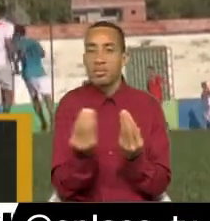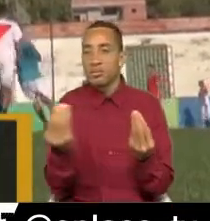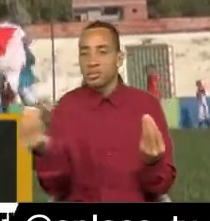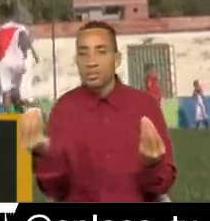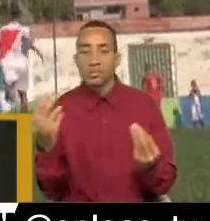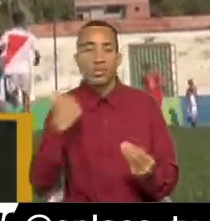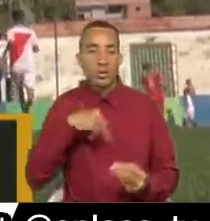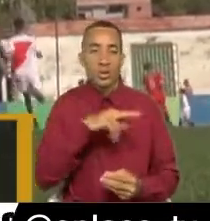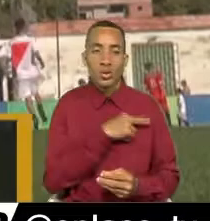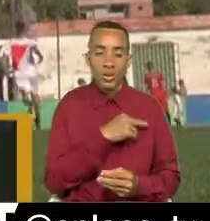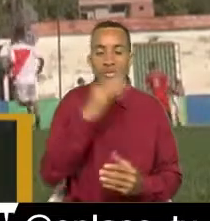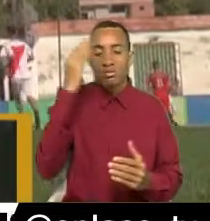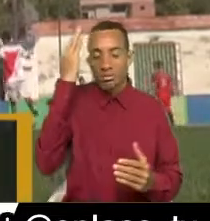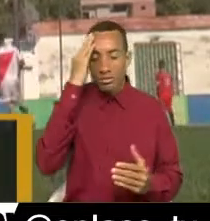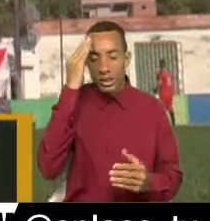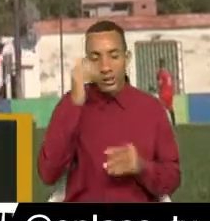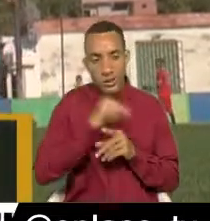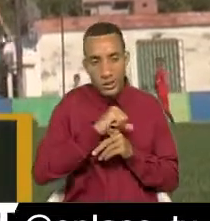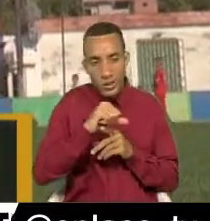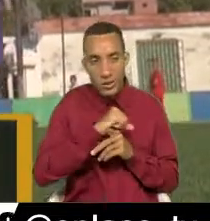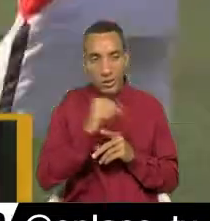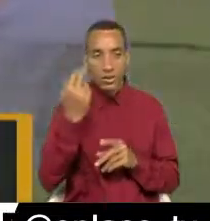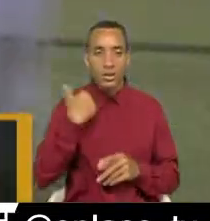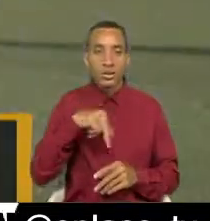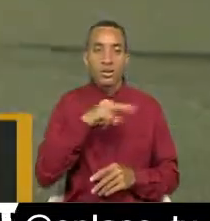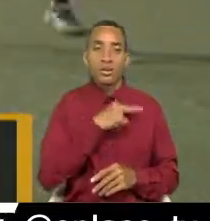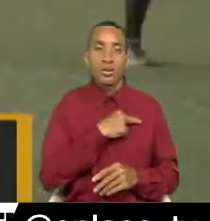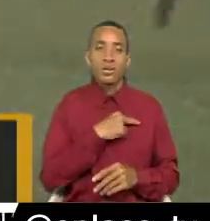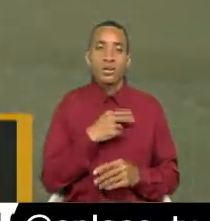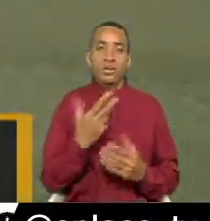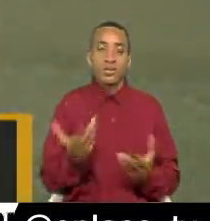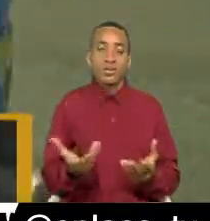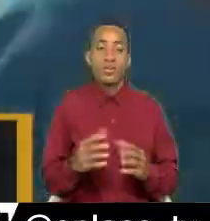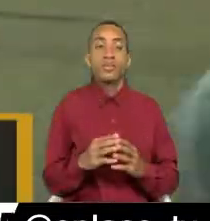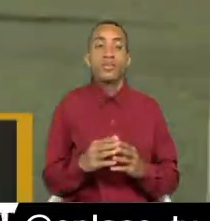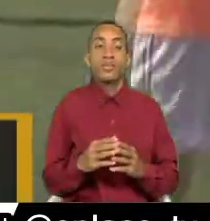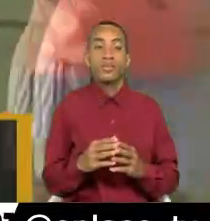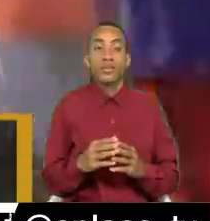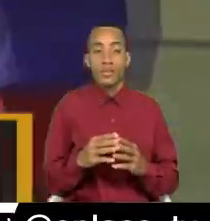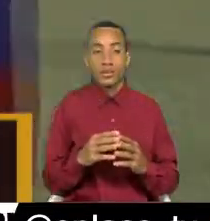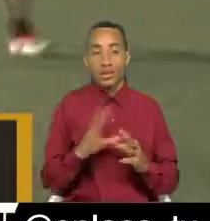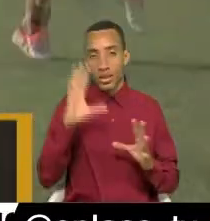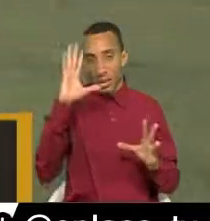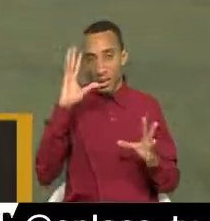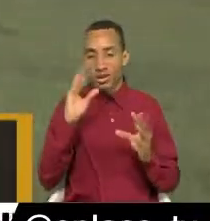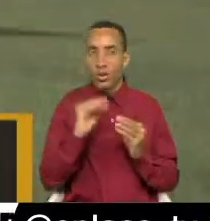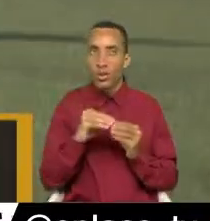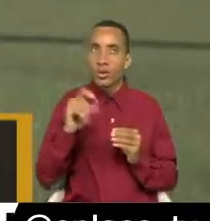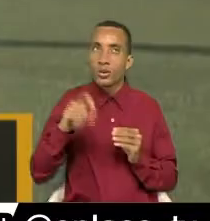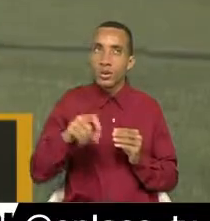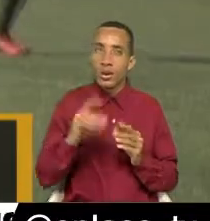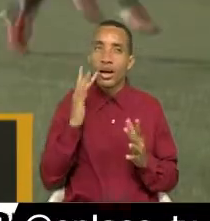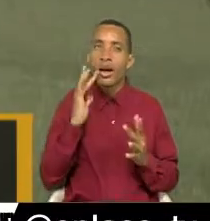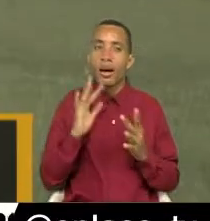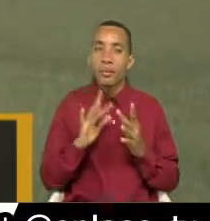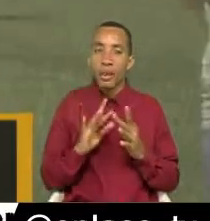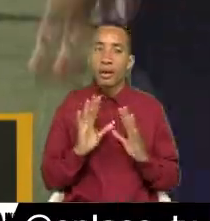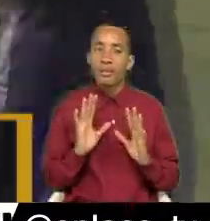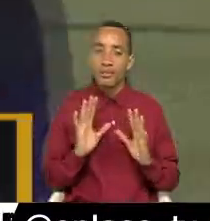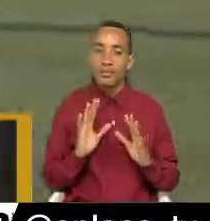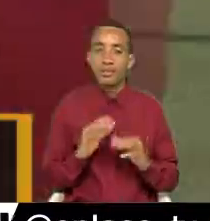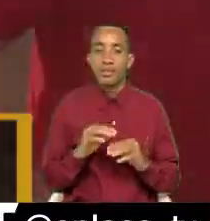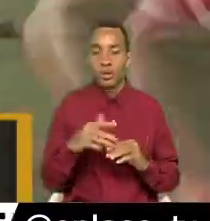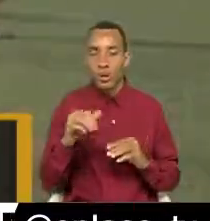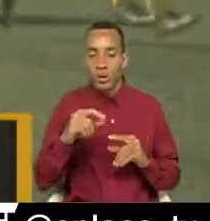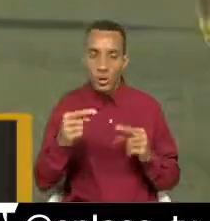trabajado y quienes conocen el trabajo que nosotros hacemos, pues verdaderamente estamos acorde a la necesidad, sin especular. Sé que vamos a